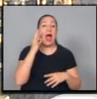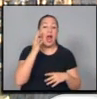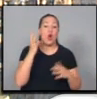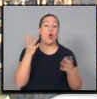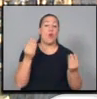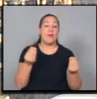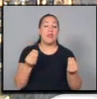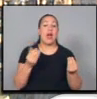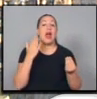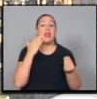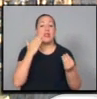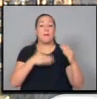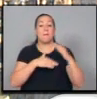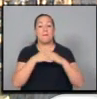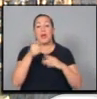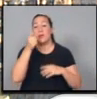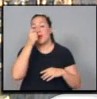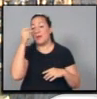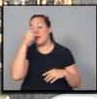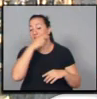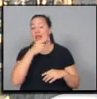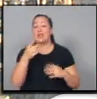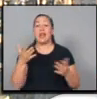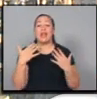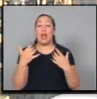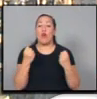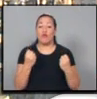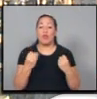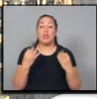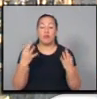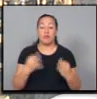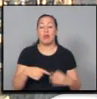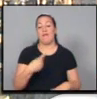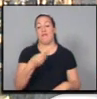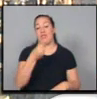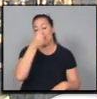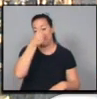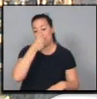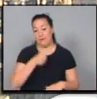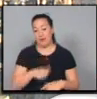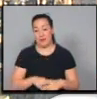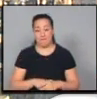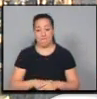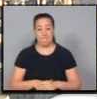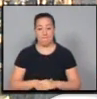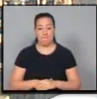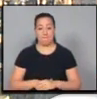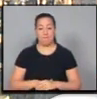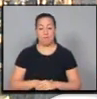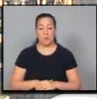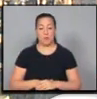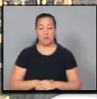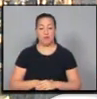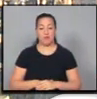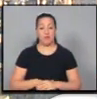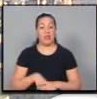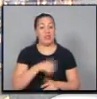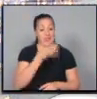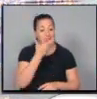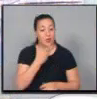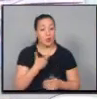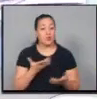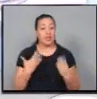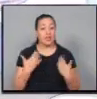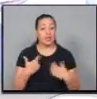tarde una máxima de 27 grados, está bien también. El calor más intenso llega hacia el fin de semana. ¿Bien? Dani. ¿Te gusta el calorcito? Yo